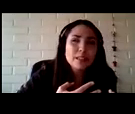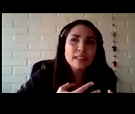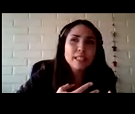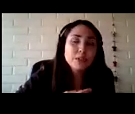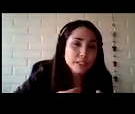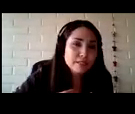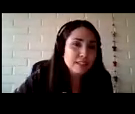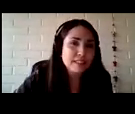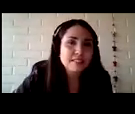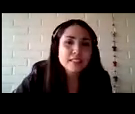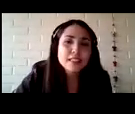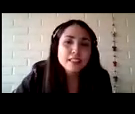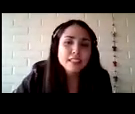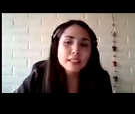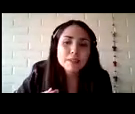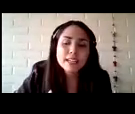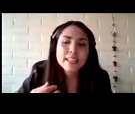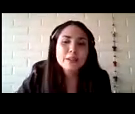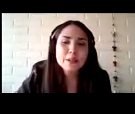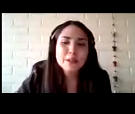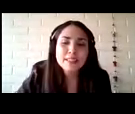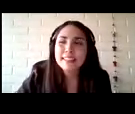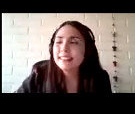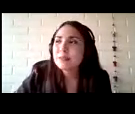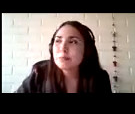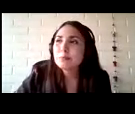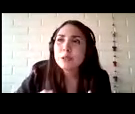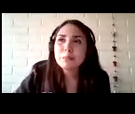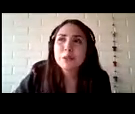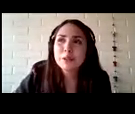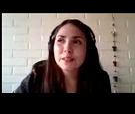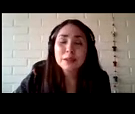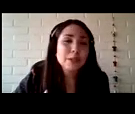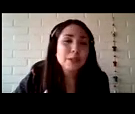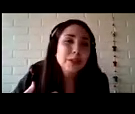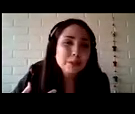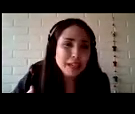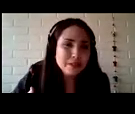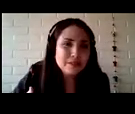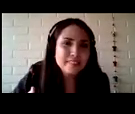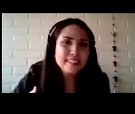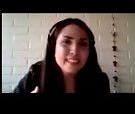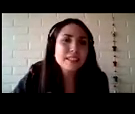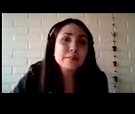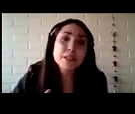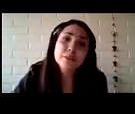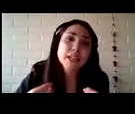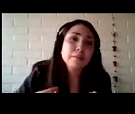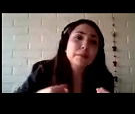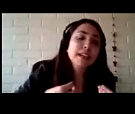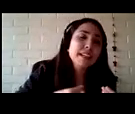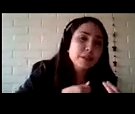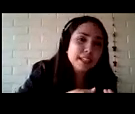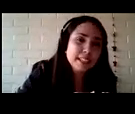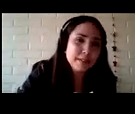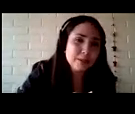antiguo nos llevaba. Y también hay algo propio del comportamiento humano, de que siempre nos fijamos